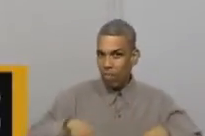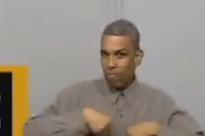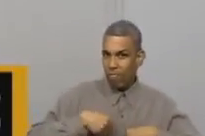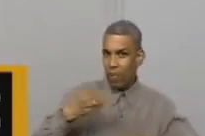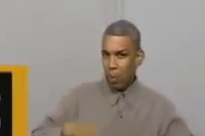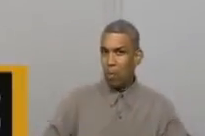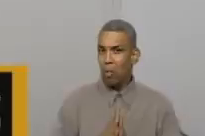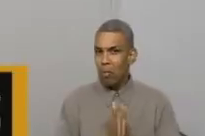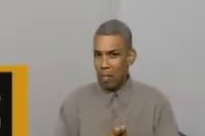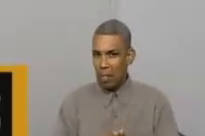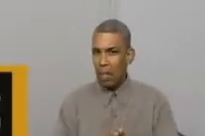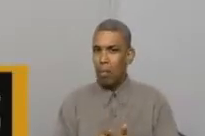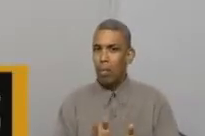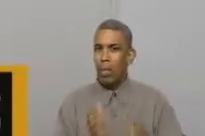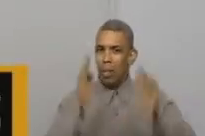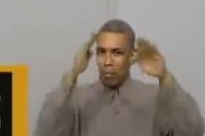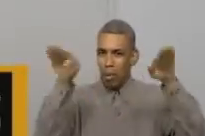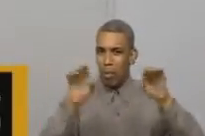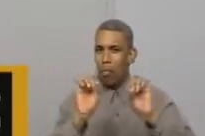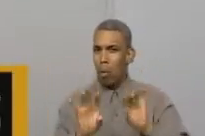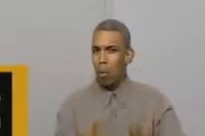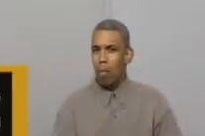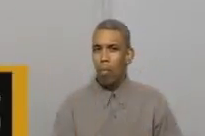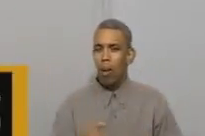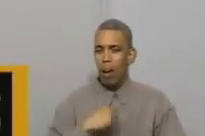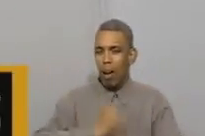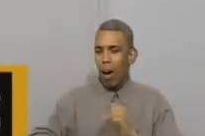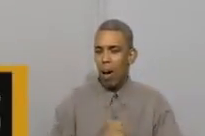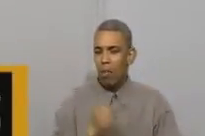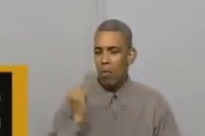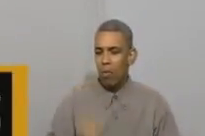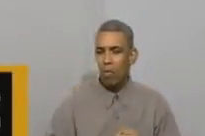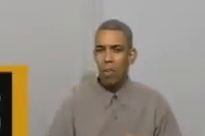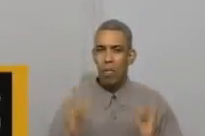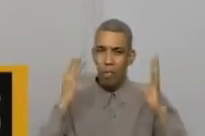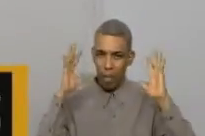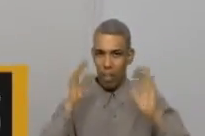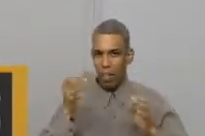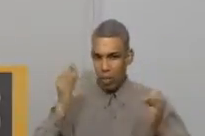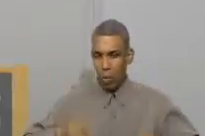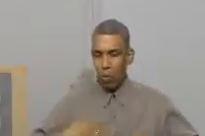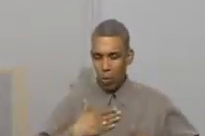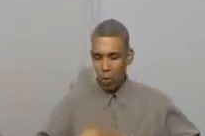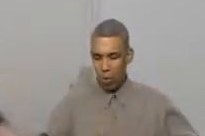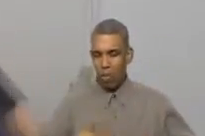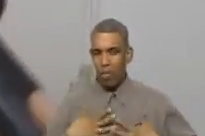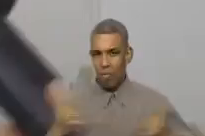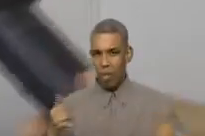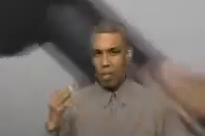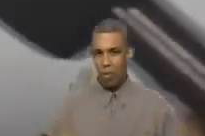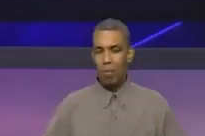pasar una feliz Navidad y un fin de año todos en familia y completos en nuestros hogares.